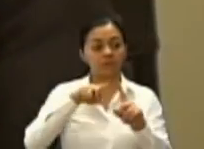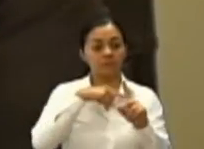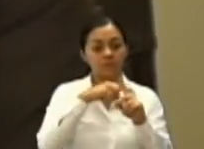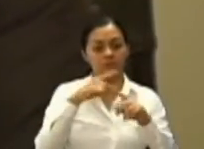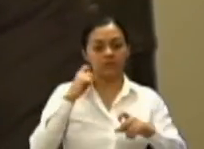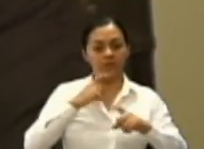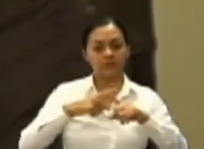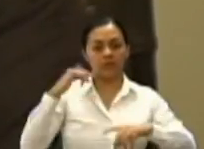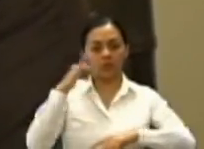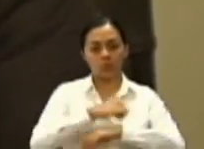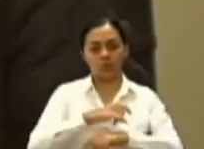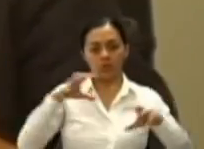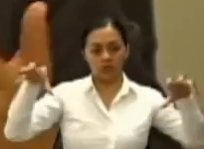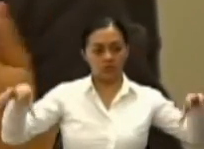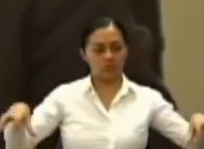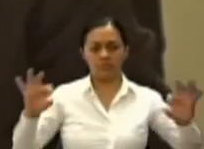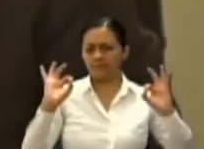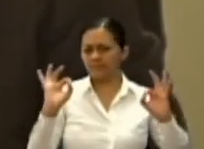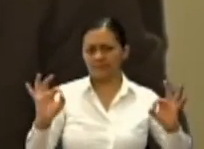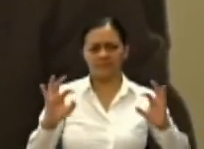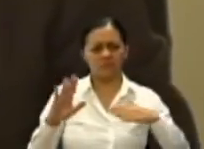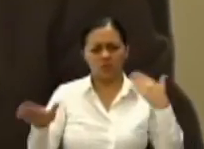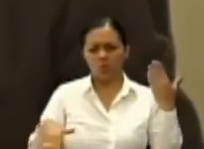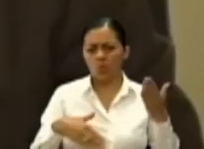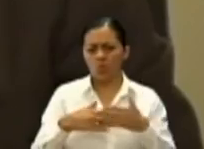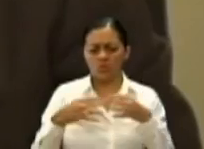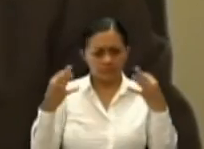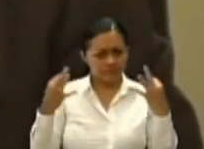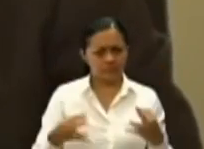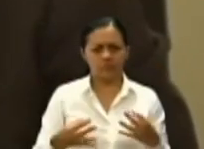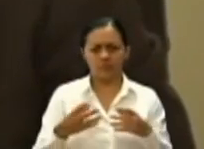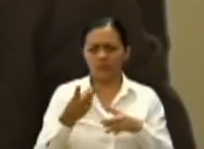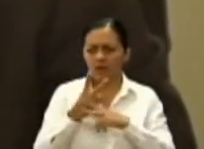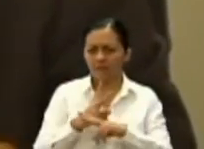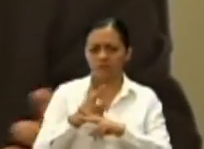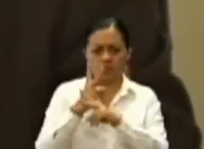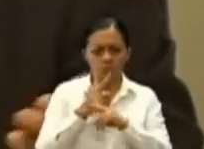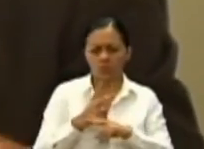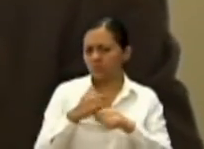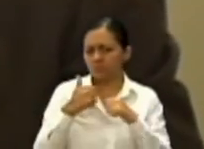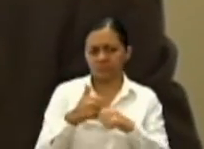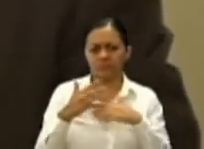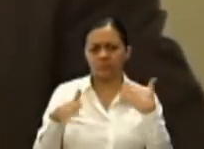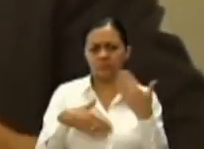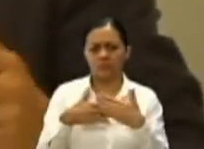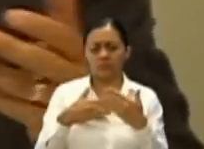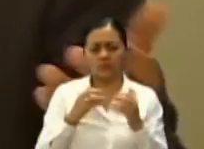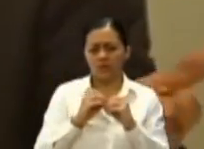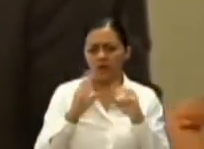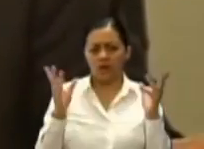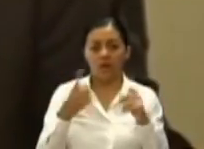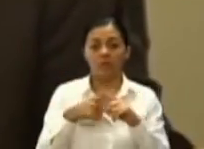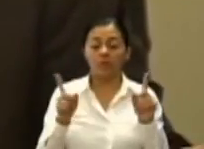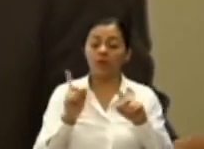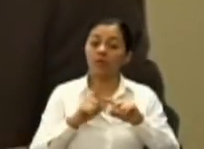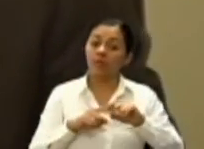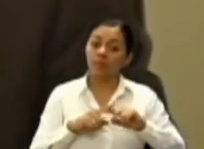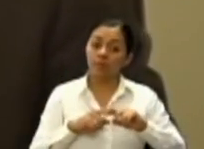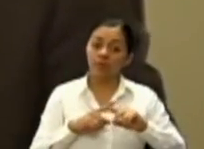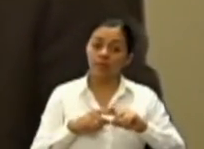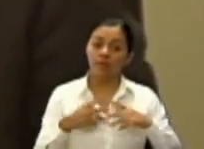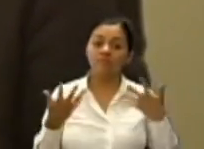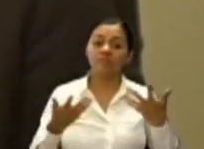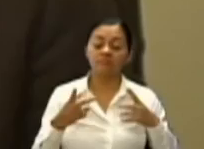hay todas las se han tomado todas las precauciones necesarias por supuesto depende la magnitud del evento